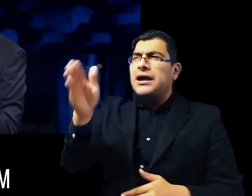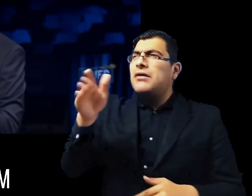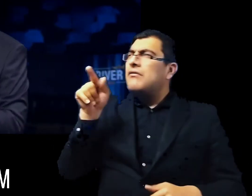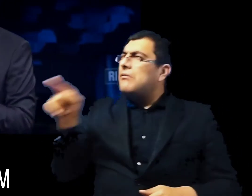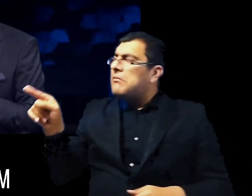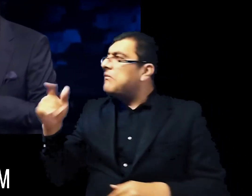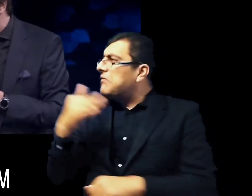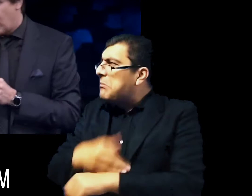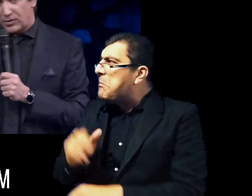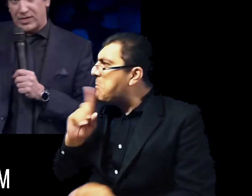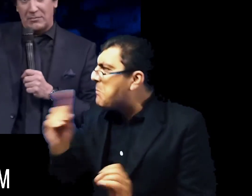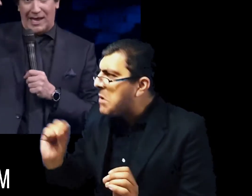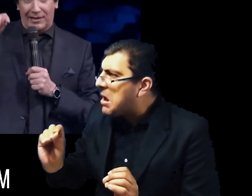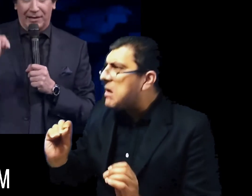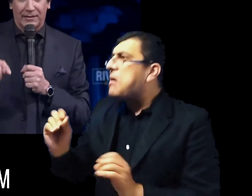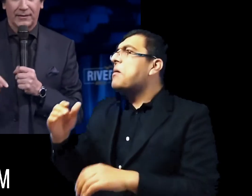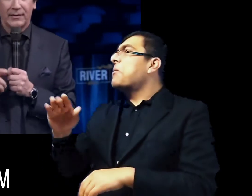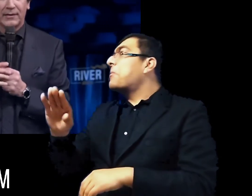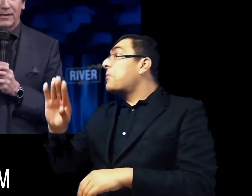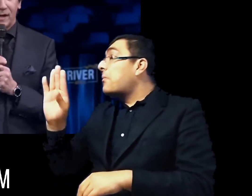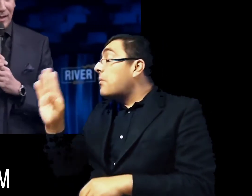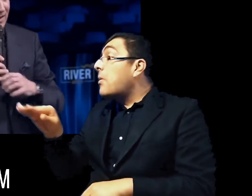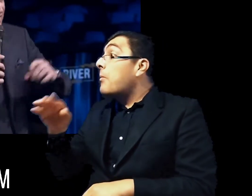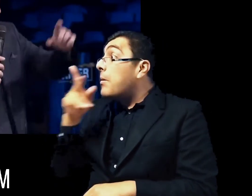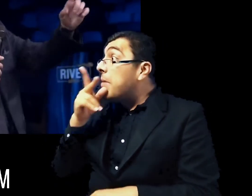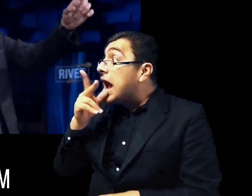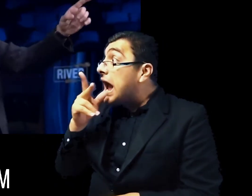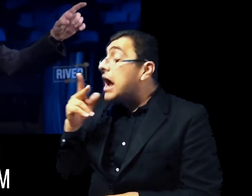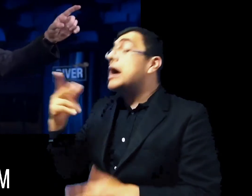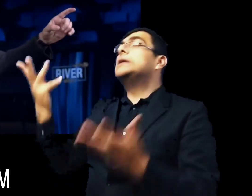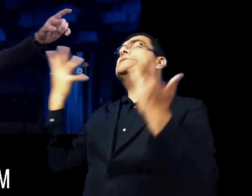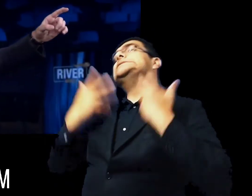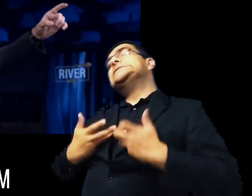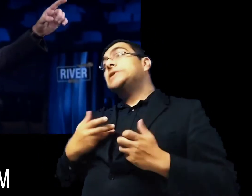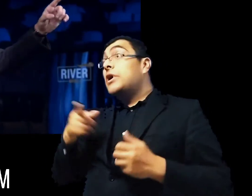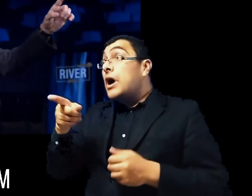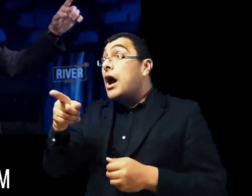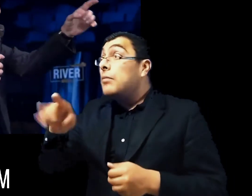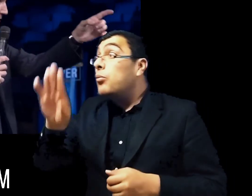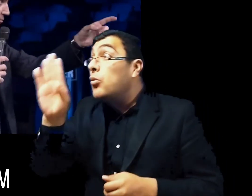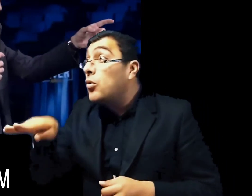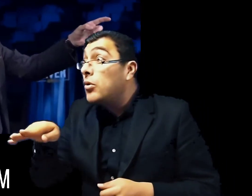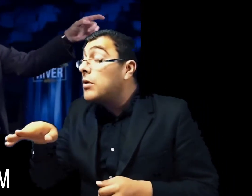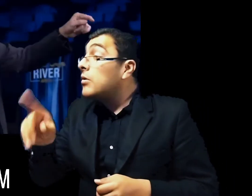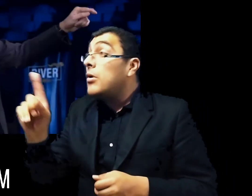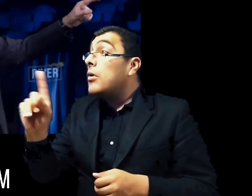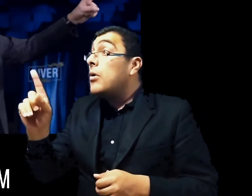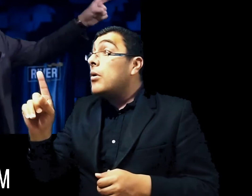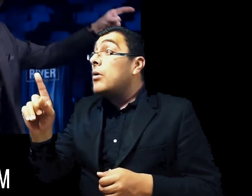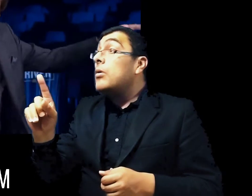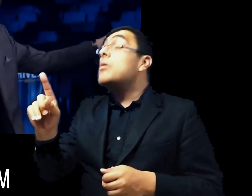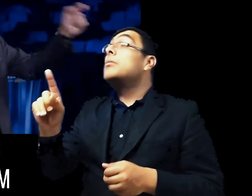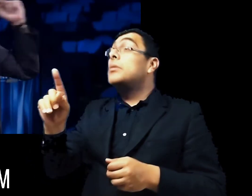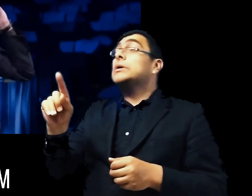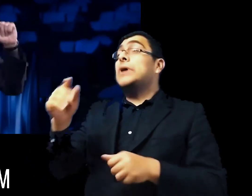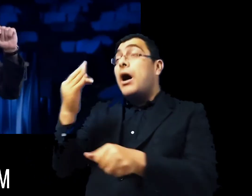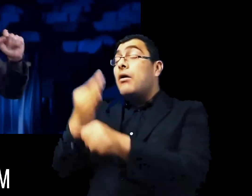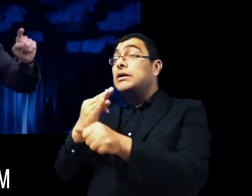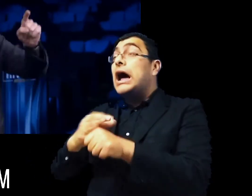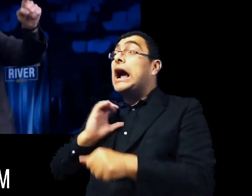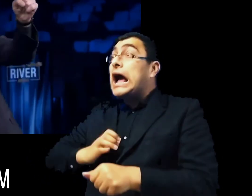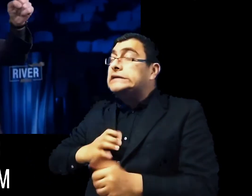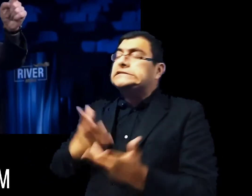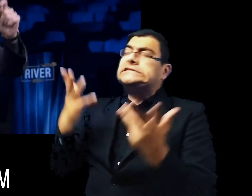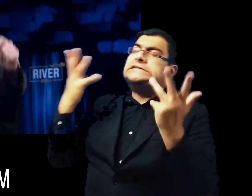familia no se le había muerto un chiquito, pero sí el padre. Que aquella otra no se le había muerto el padre, pero estaban luchando contra un